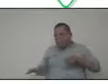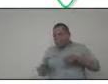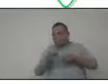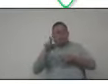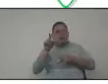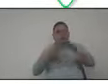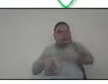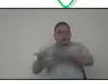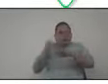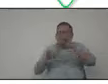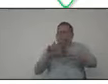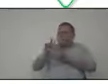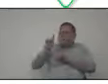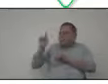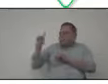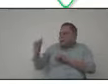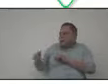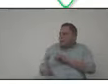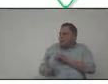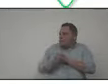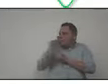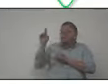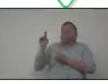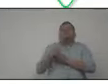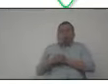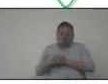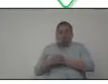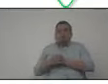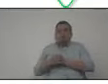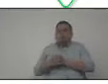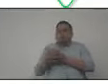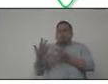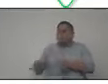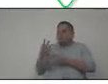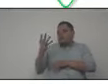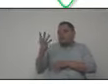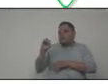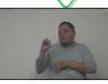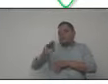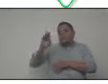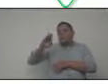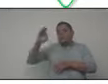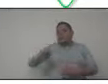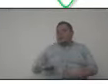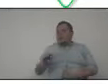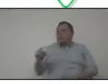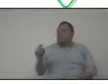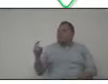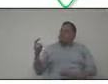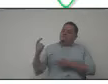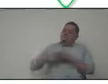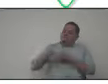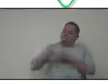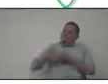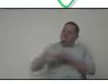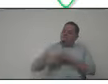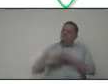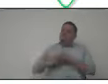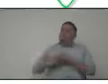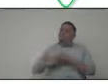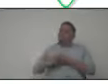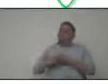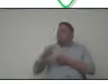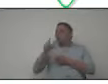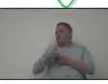geográfica del departamento. Es así como tenemos el 40% de la población afiliada, el 40%